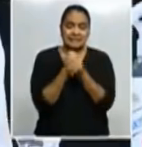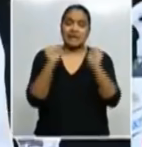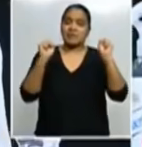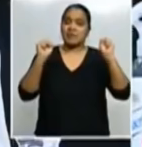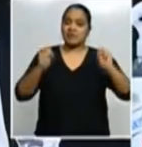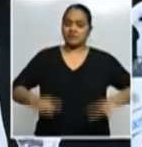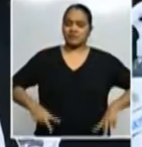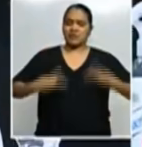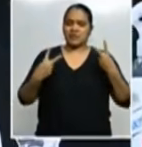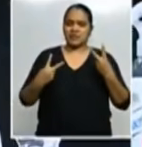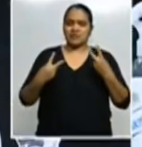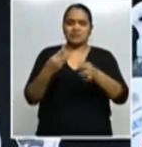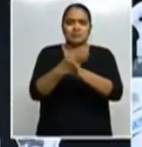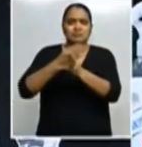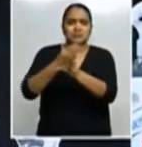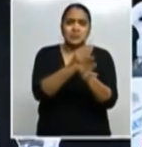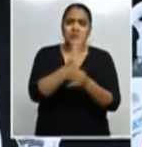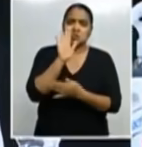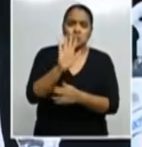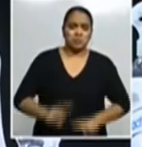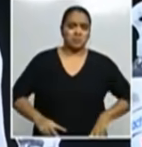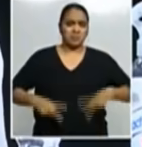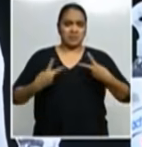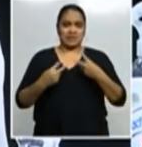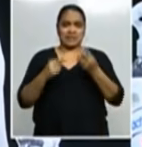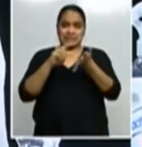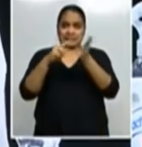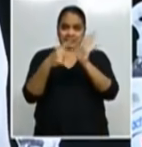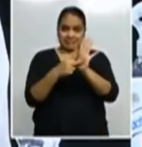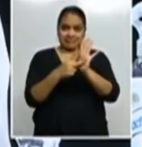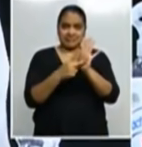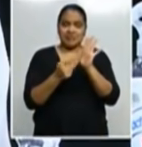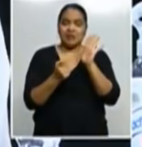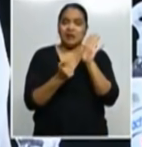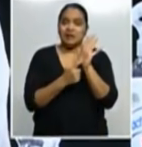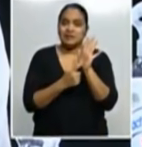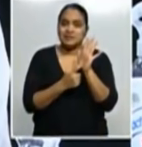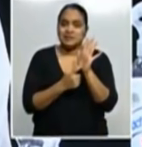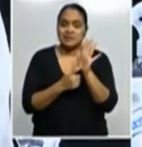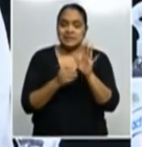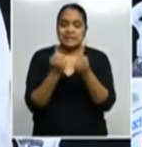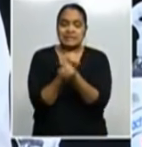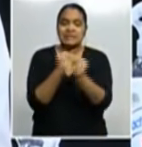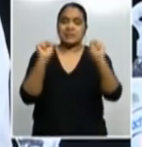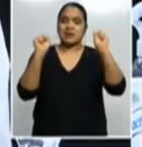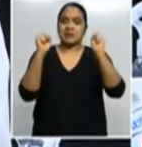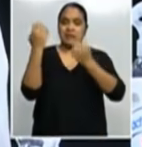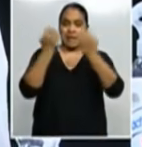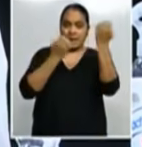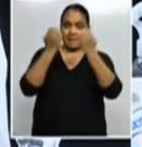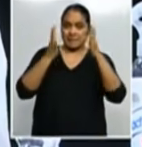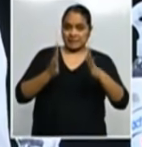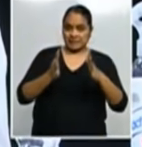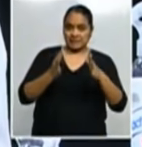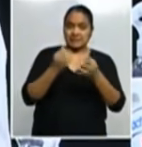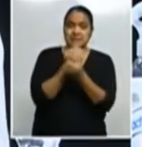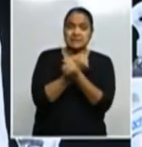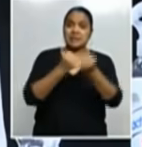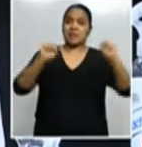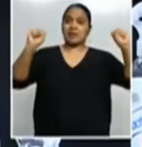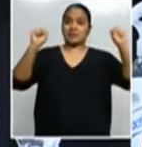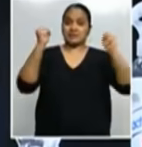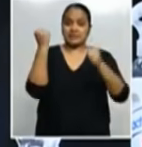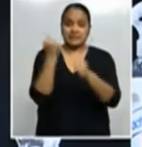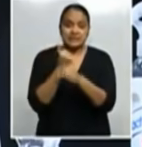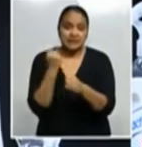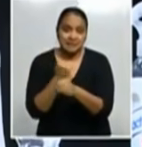vidas. Salvar vidas también significa salvar empresas, salvar empleos. Y